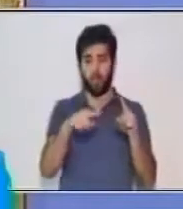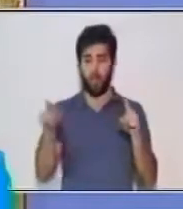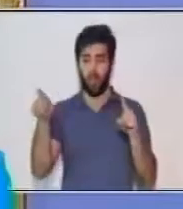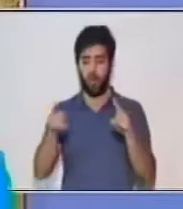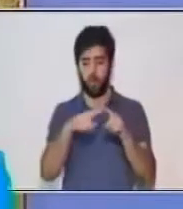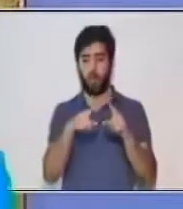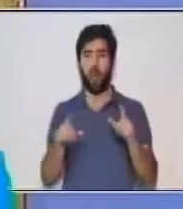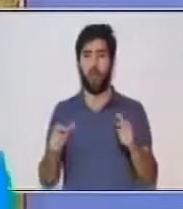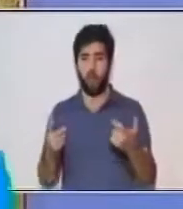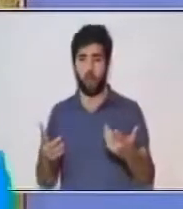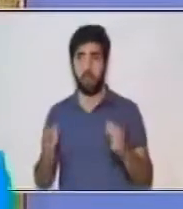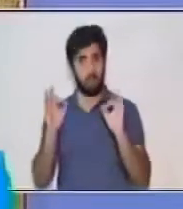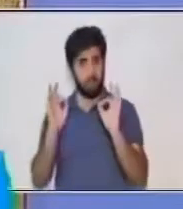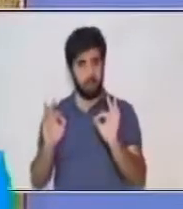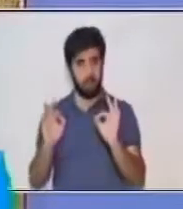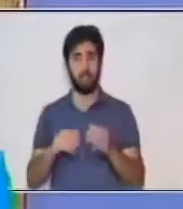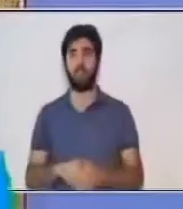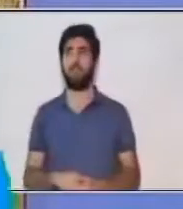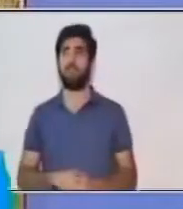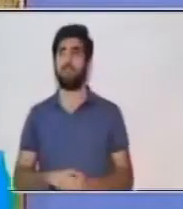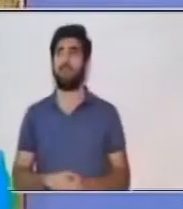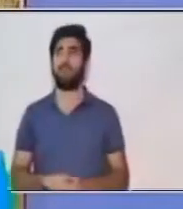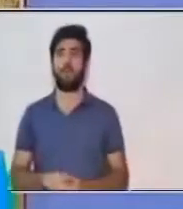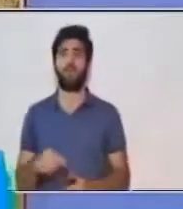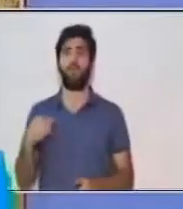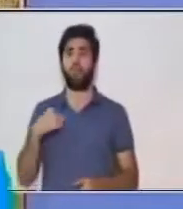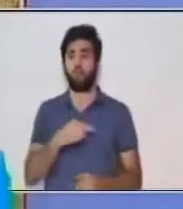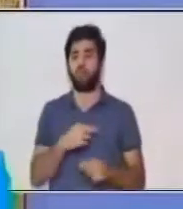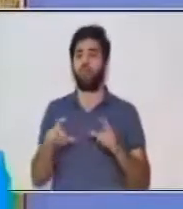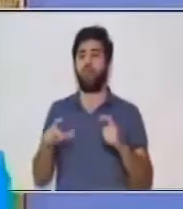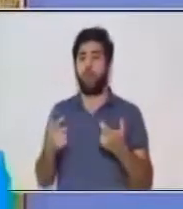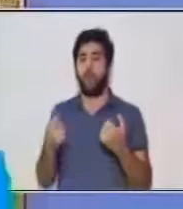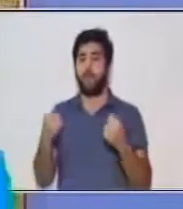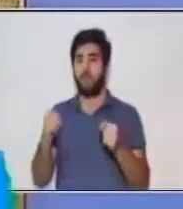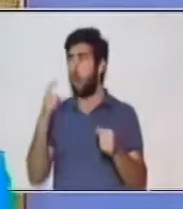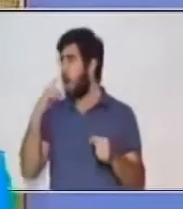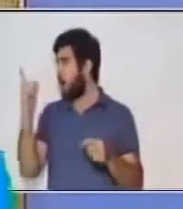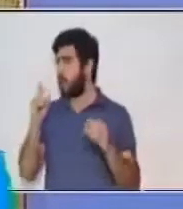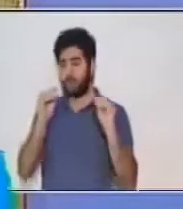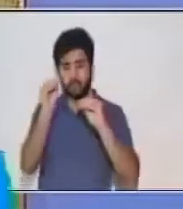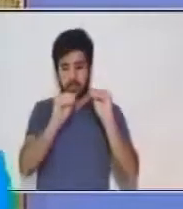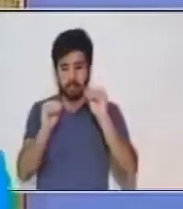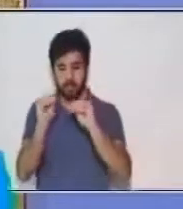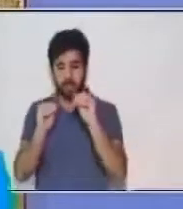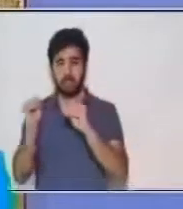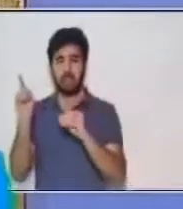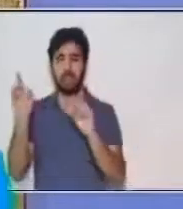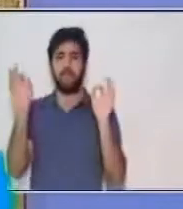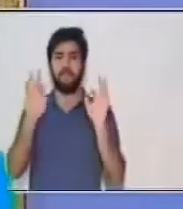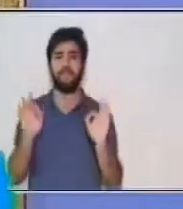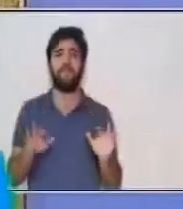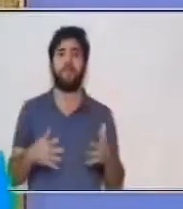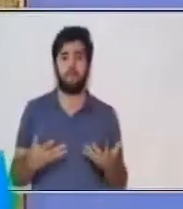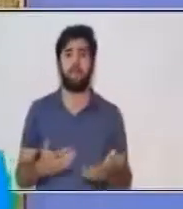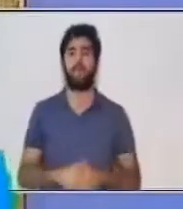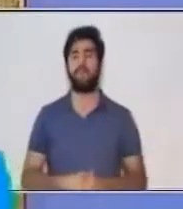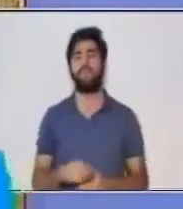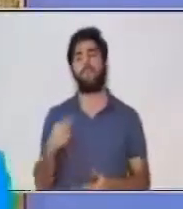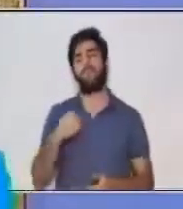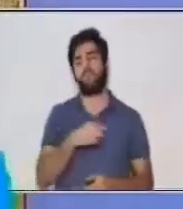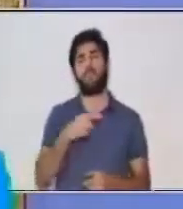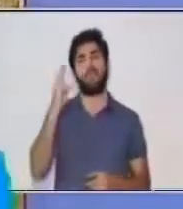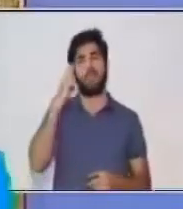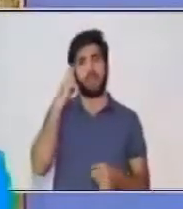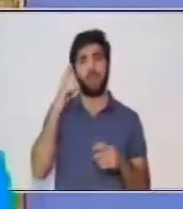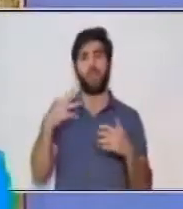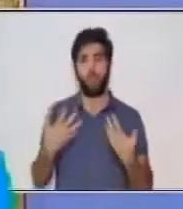¿Sí? Ok. ¿Cómo vamos a graficar entonces esta ecuación? Recordemos,